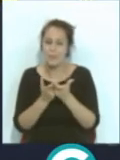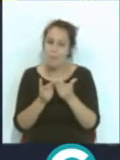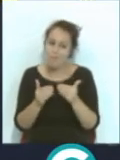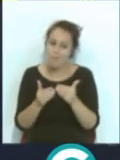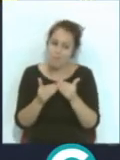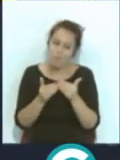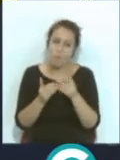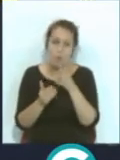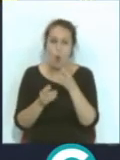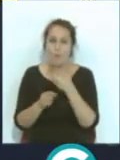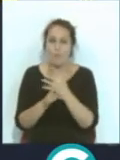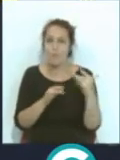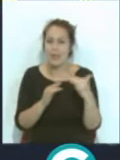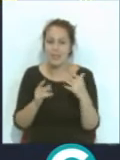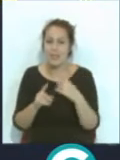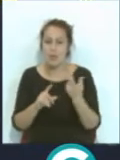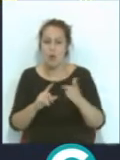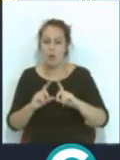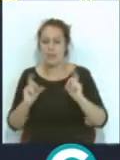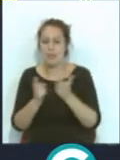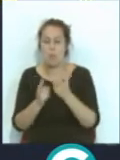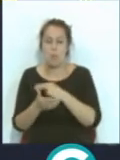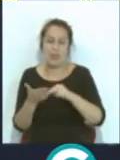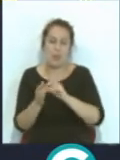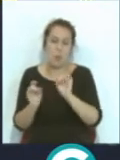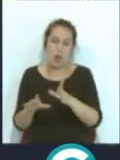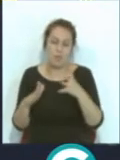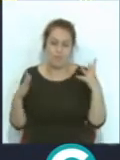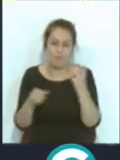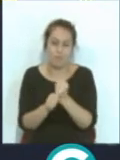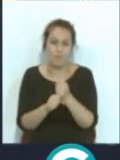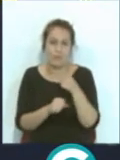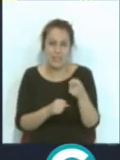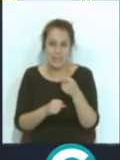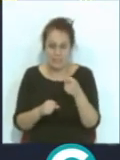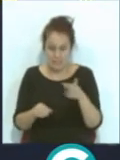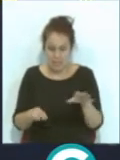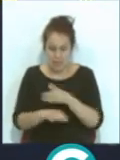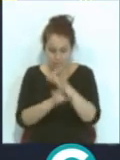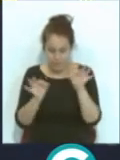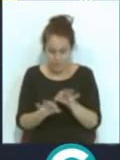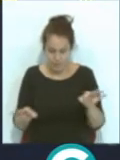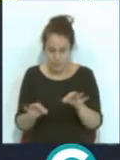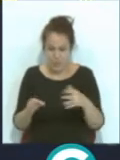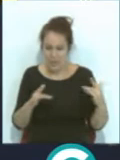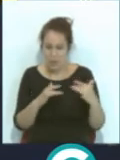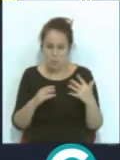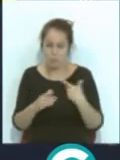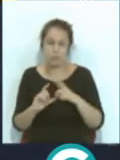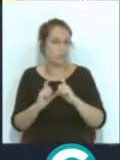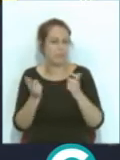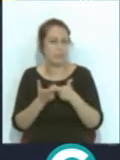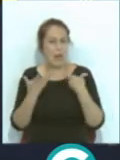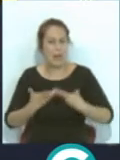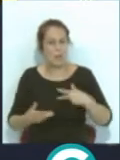ese partido contra un equipo como el Celta, con esa concentración, ese saber estar en el campo, no es de un equipo relajado, ni